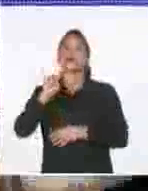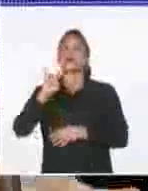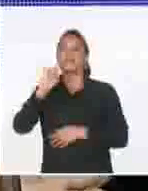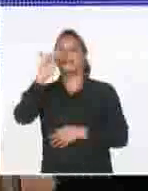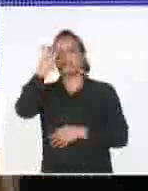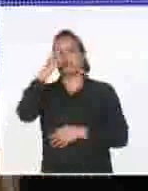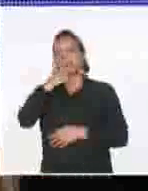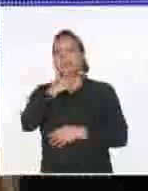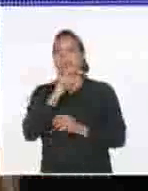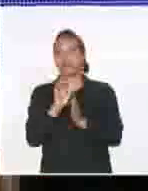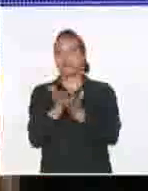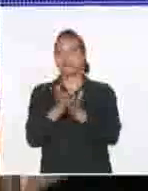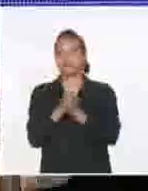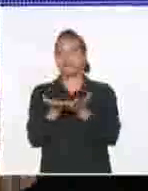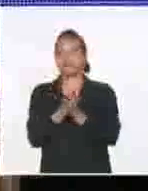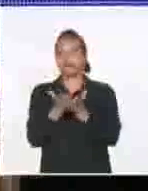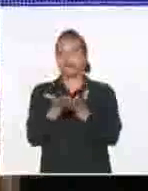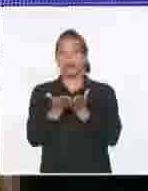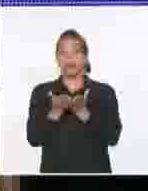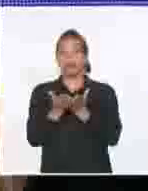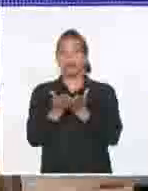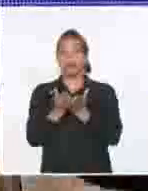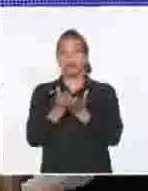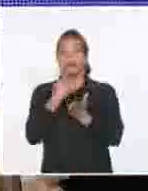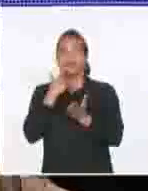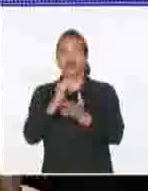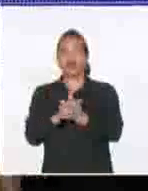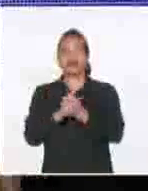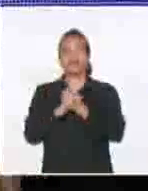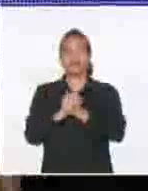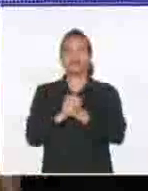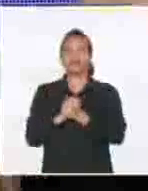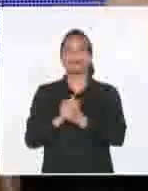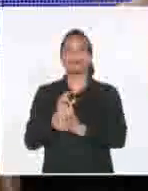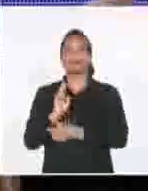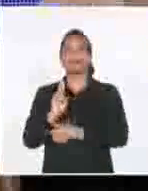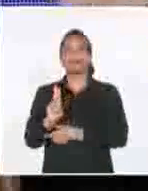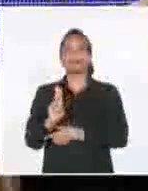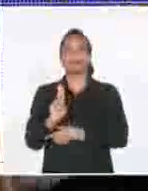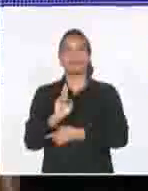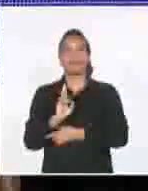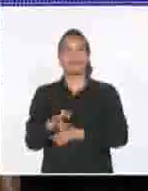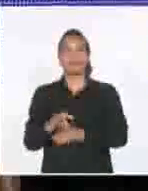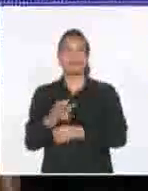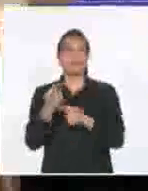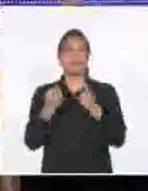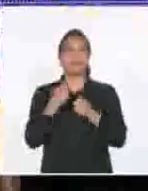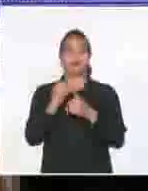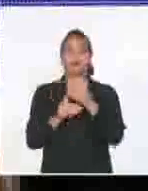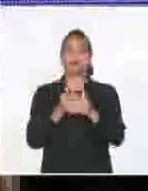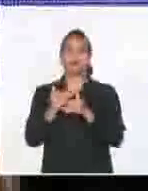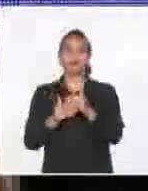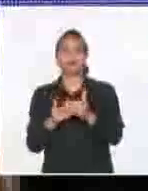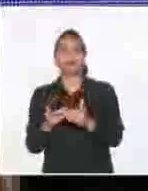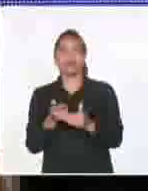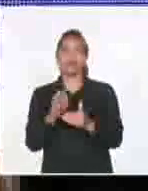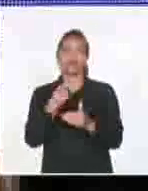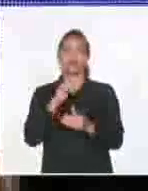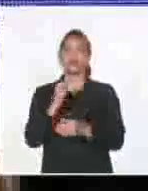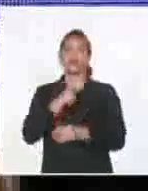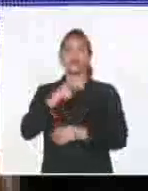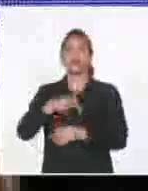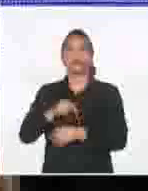casi automática, amistosa, inmediata, que no requiere ningún procedimiento, un ciudadano